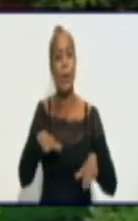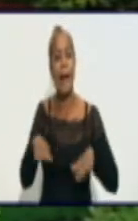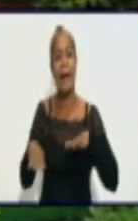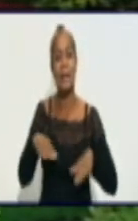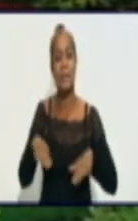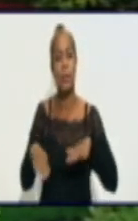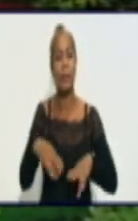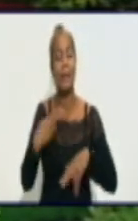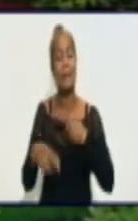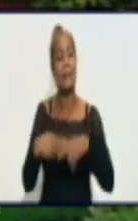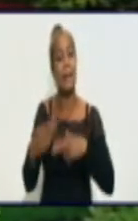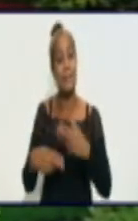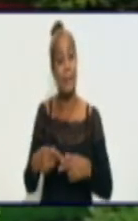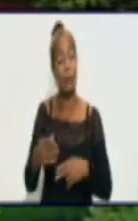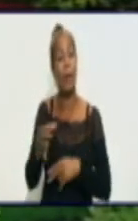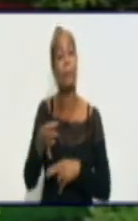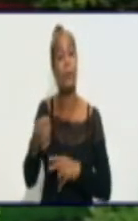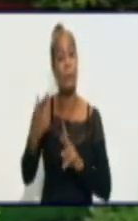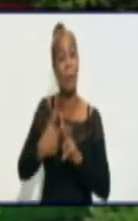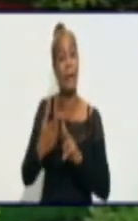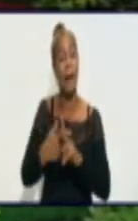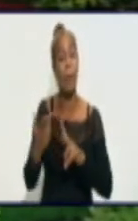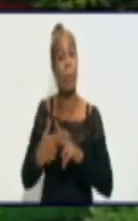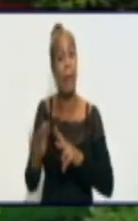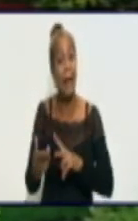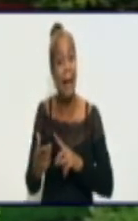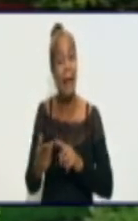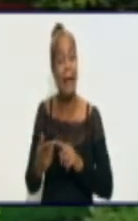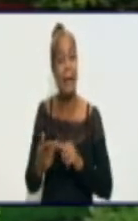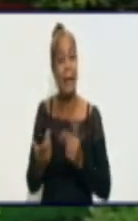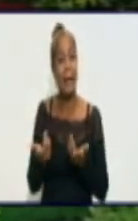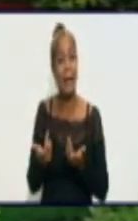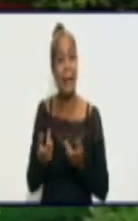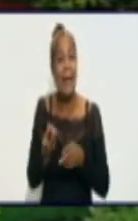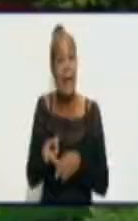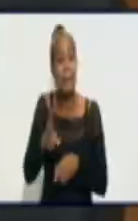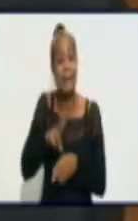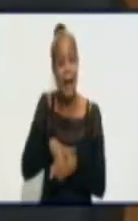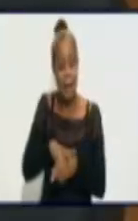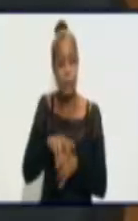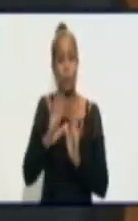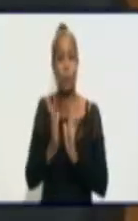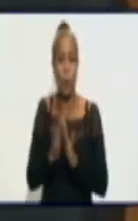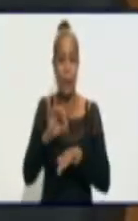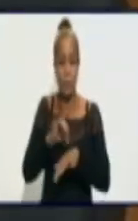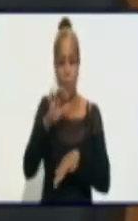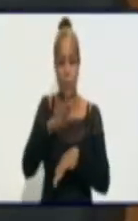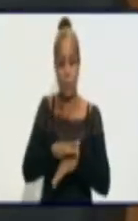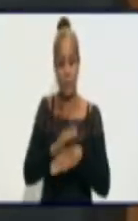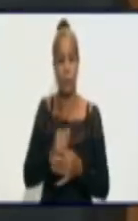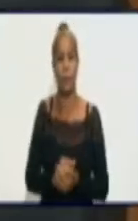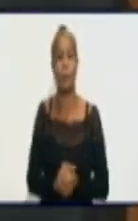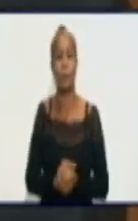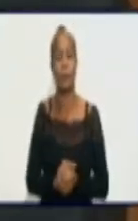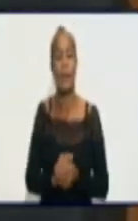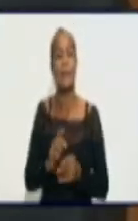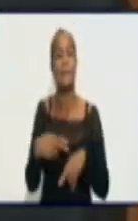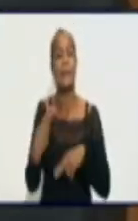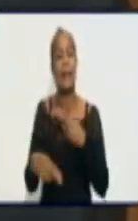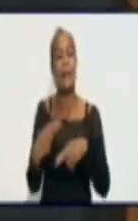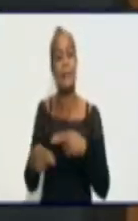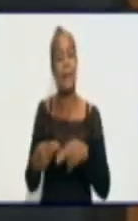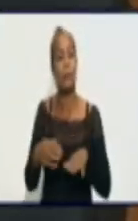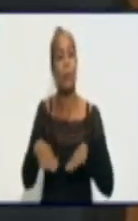en la capital provincial, para disminuir la focalidad. Sí, cómo no. Se están haciendo acciones de